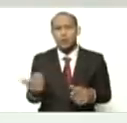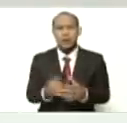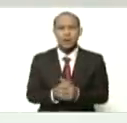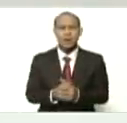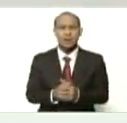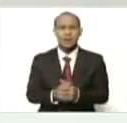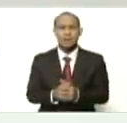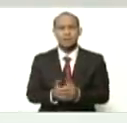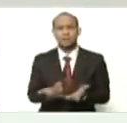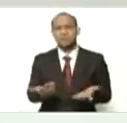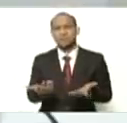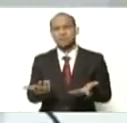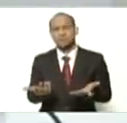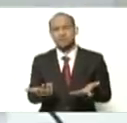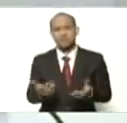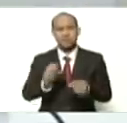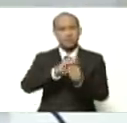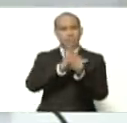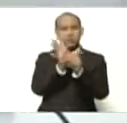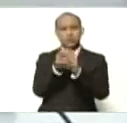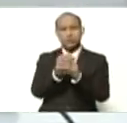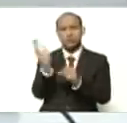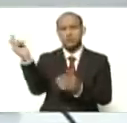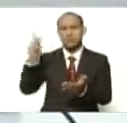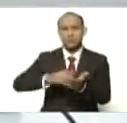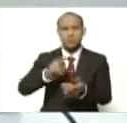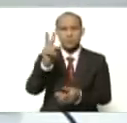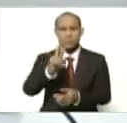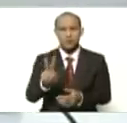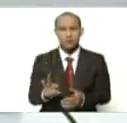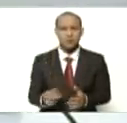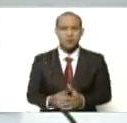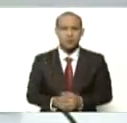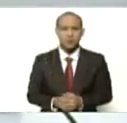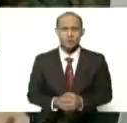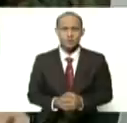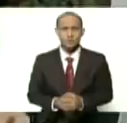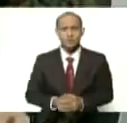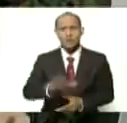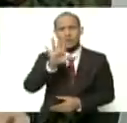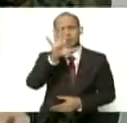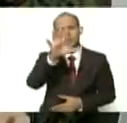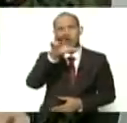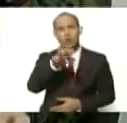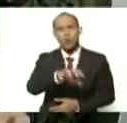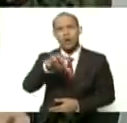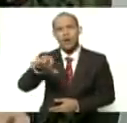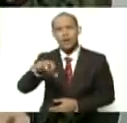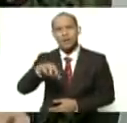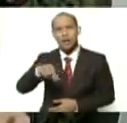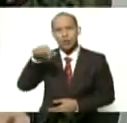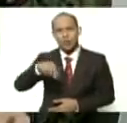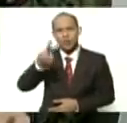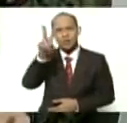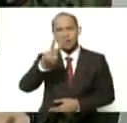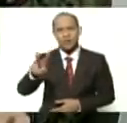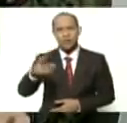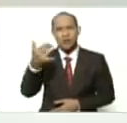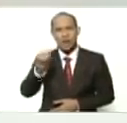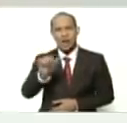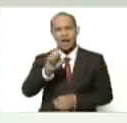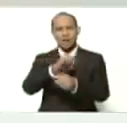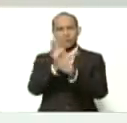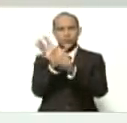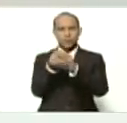de la variante brasilera cinco estados del país tienen la variante